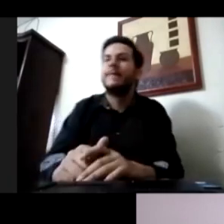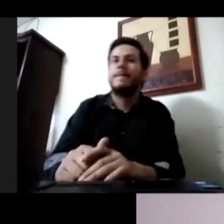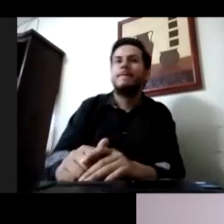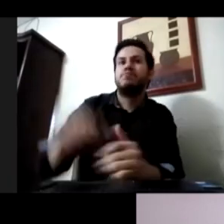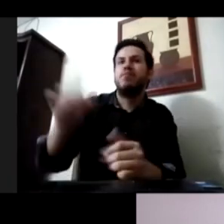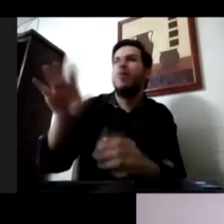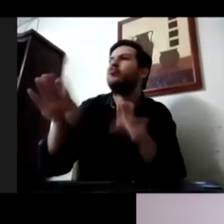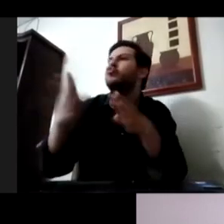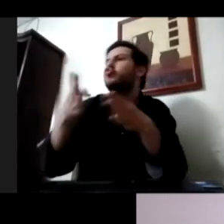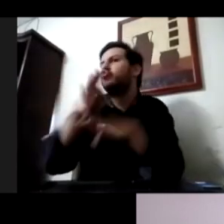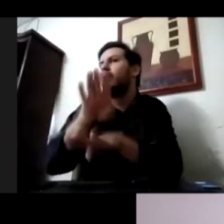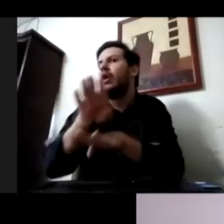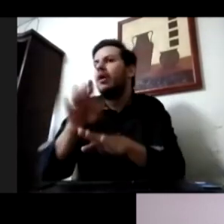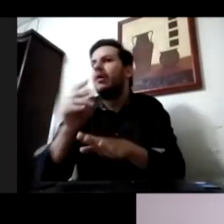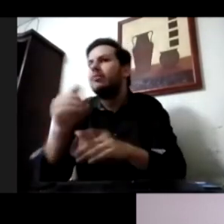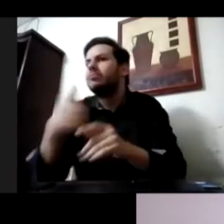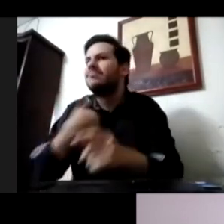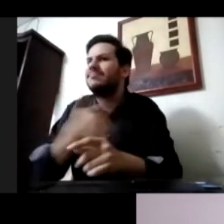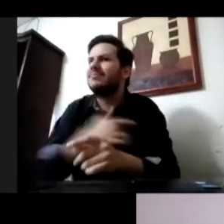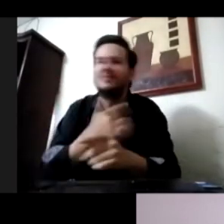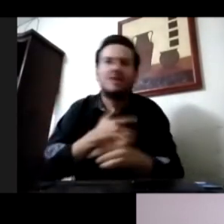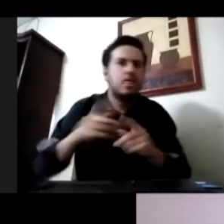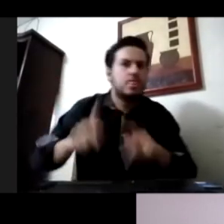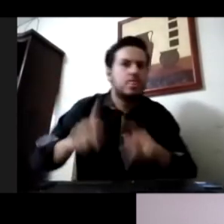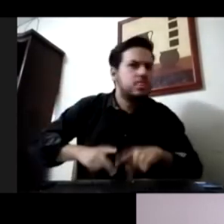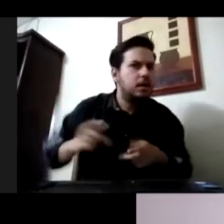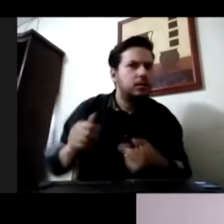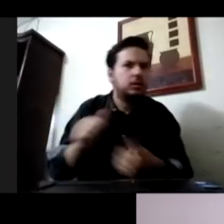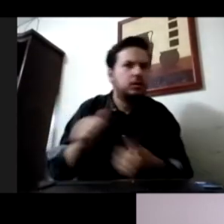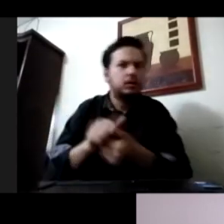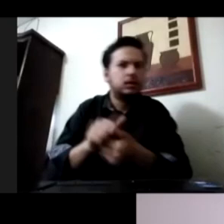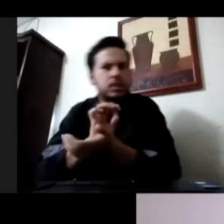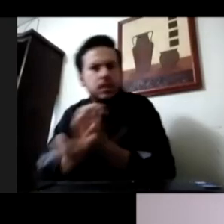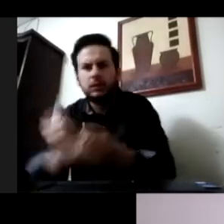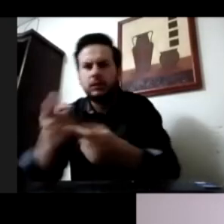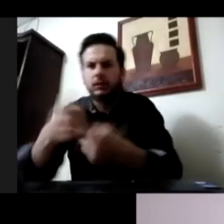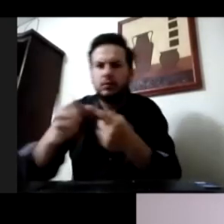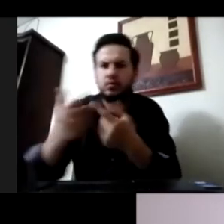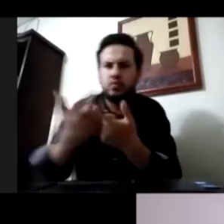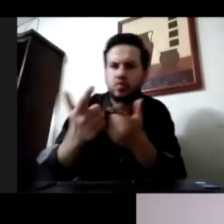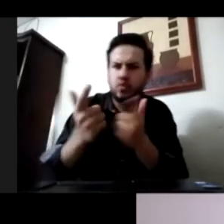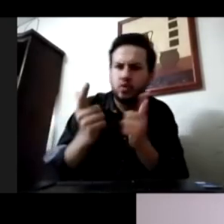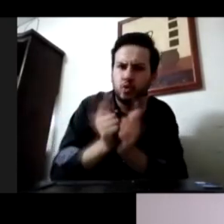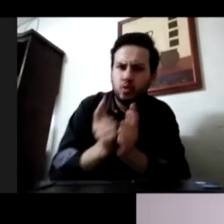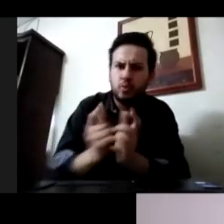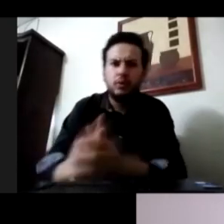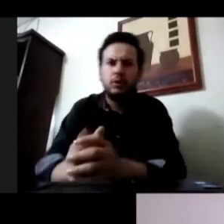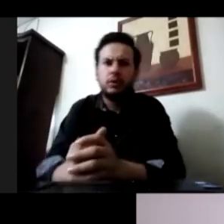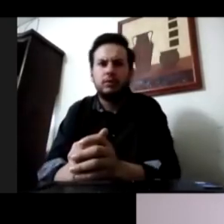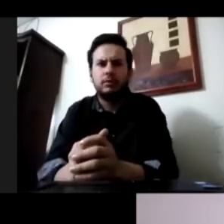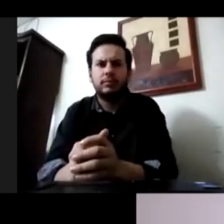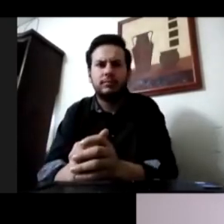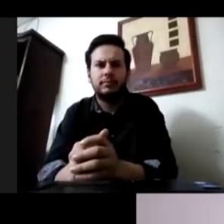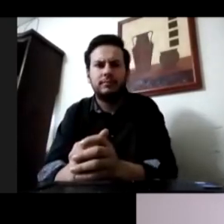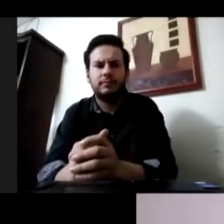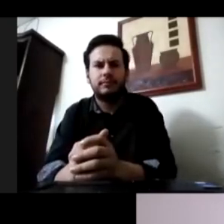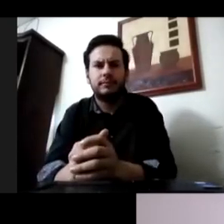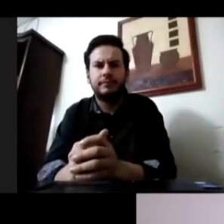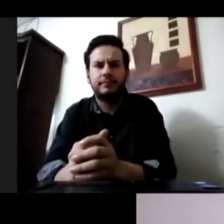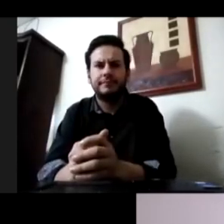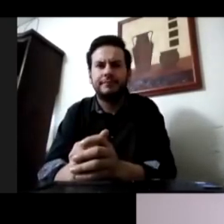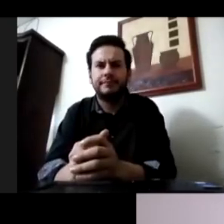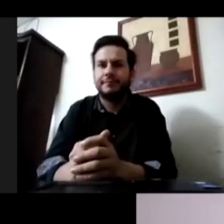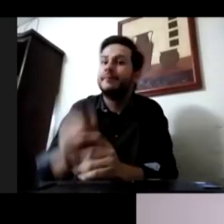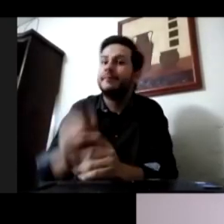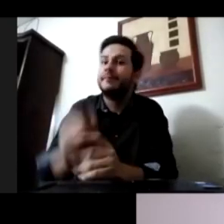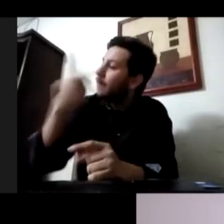extrema debilidad en que se encuentran grupos completos. Creo que la pandemia ha venido a